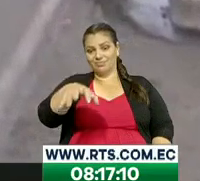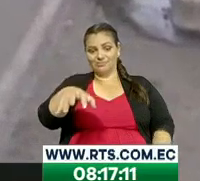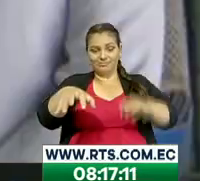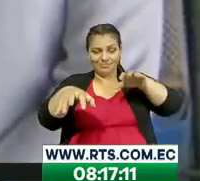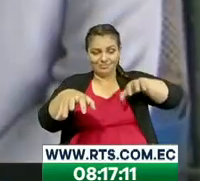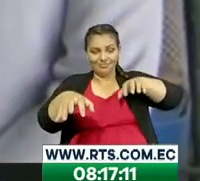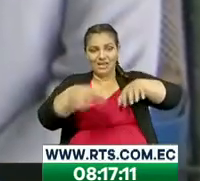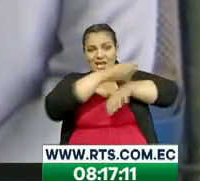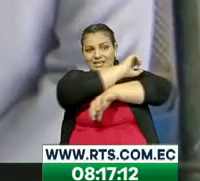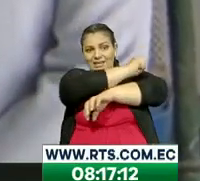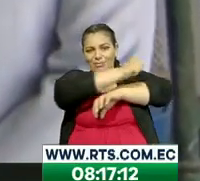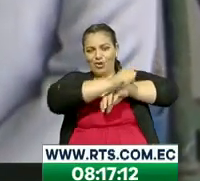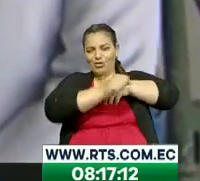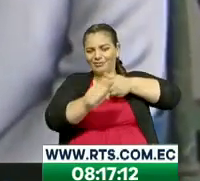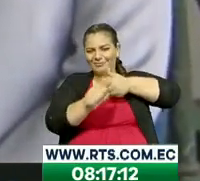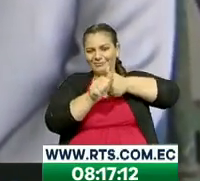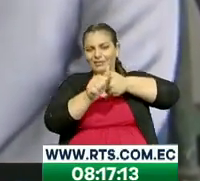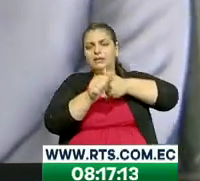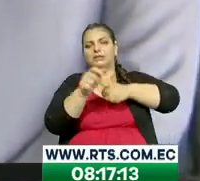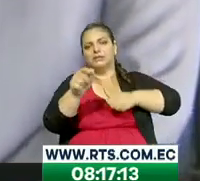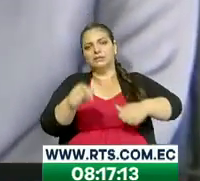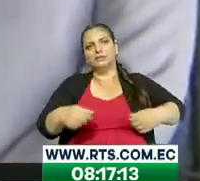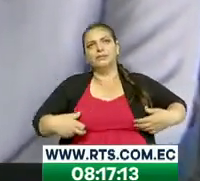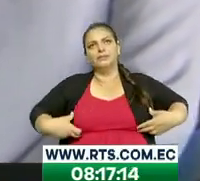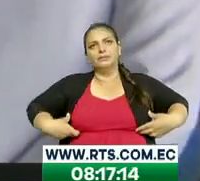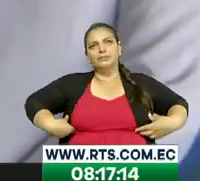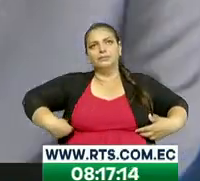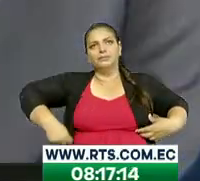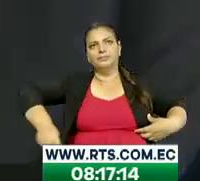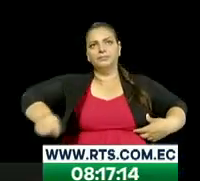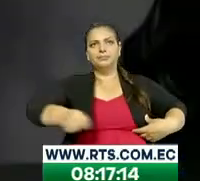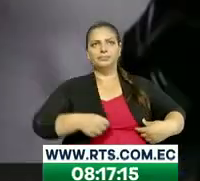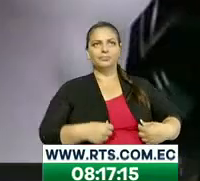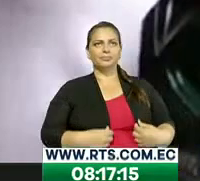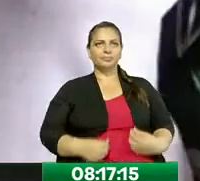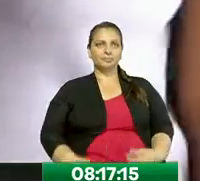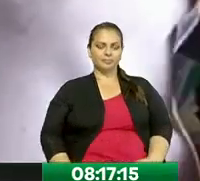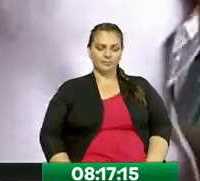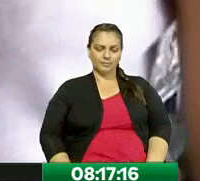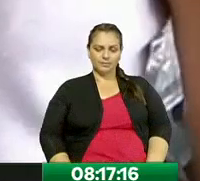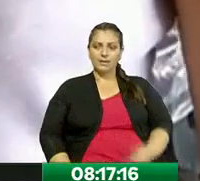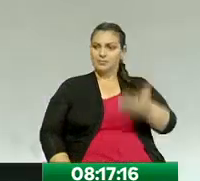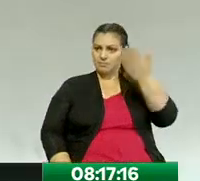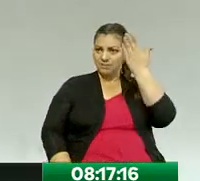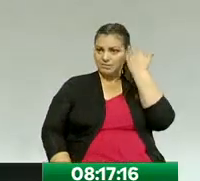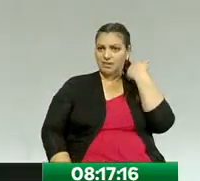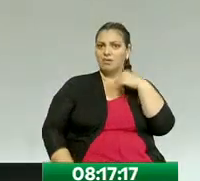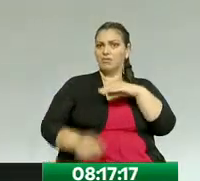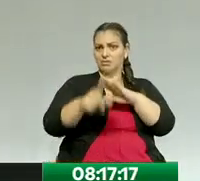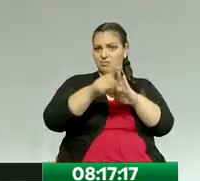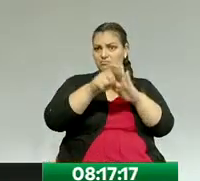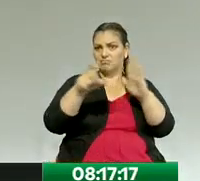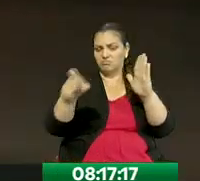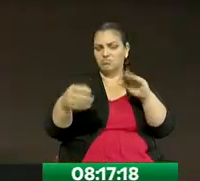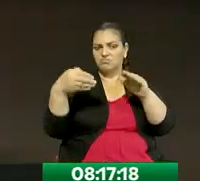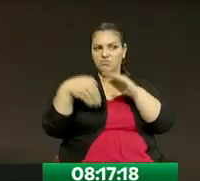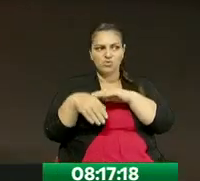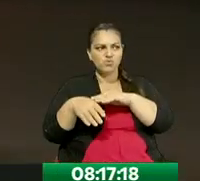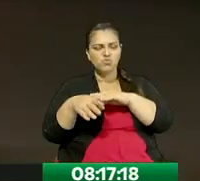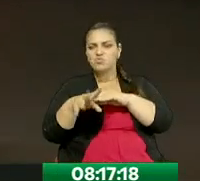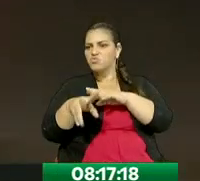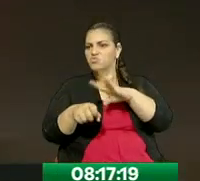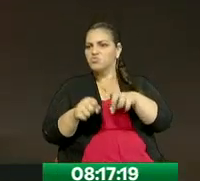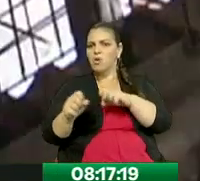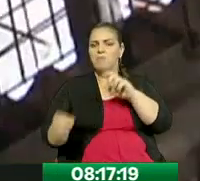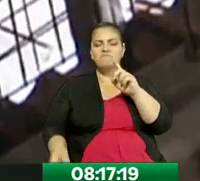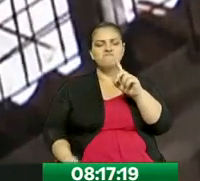Borondón. Ellos, ante estos hechos delictivos, están cansados. La primera vez se llevaron más cosas, pero el dueño y vino la policía,